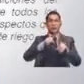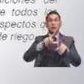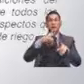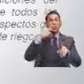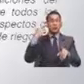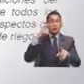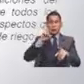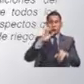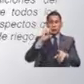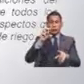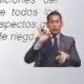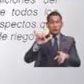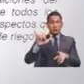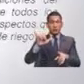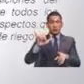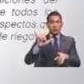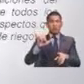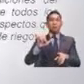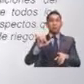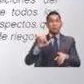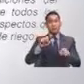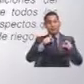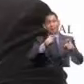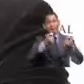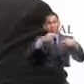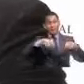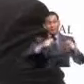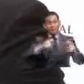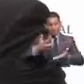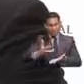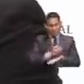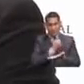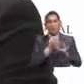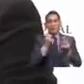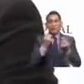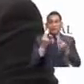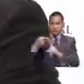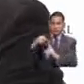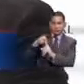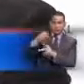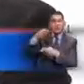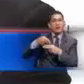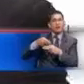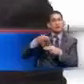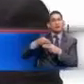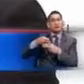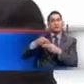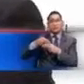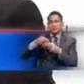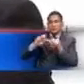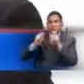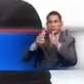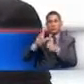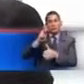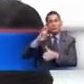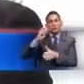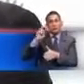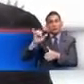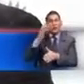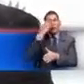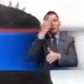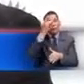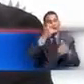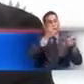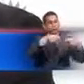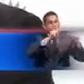A., por beneficiarse del desembolso efectuado. Según información de la Superintendencia de Compañías, Ronnie A. era el